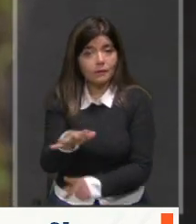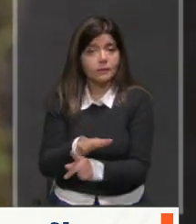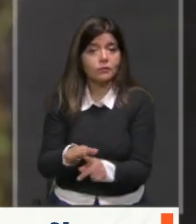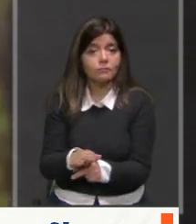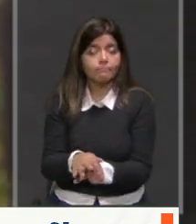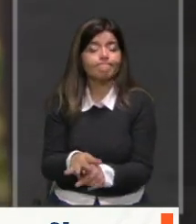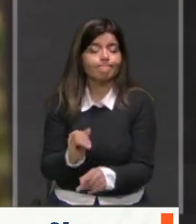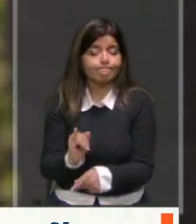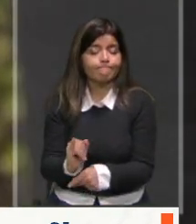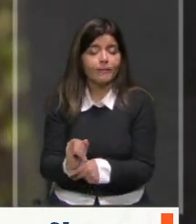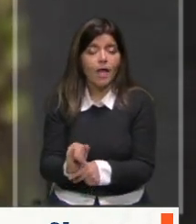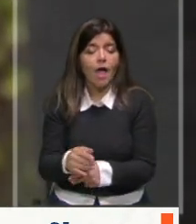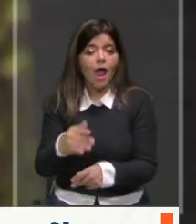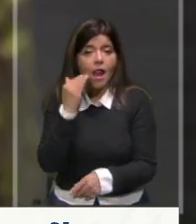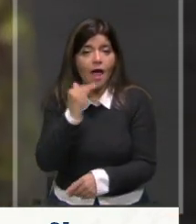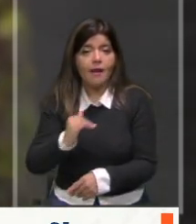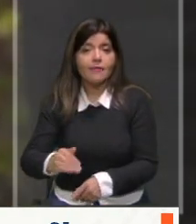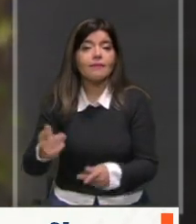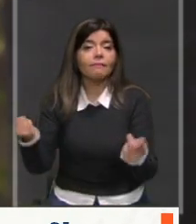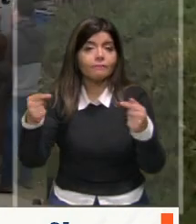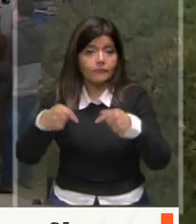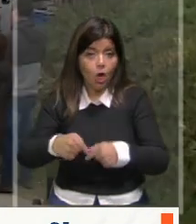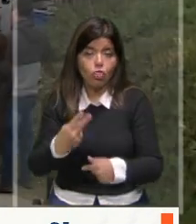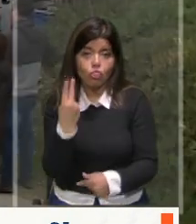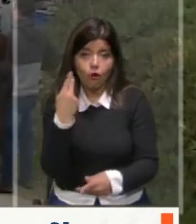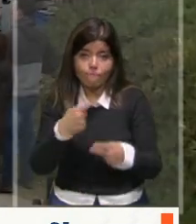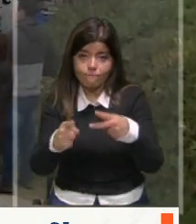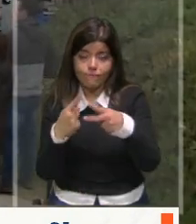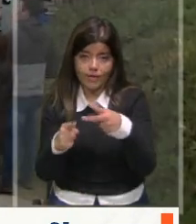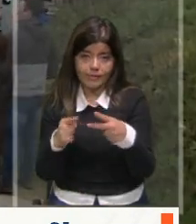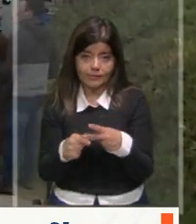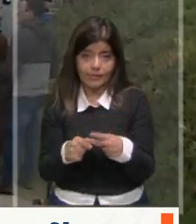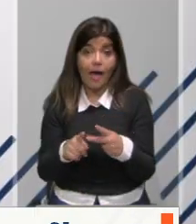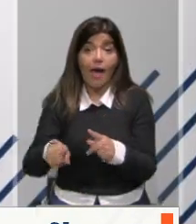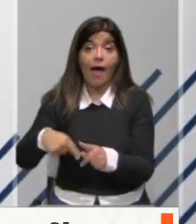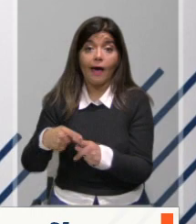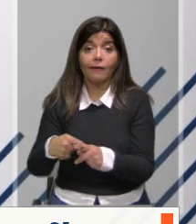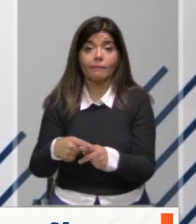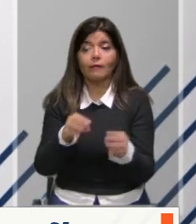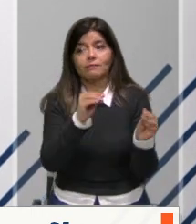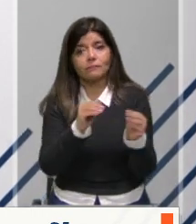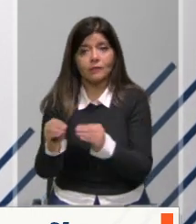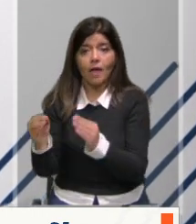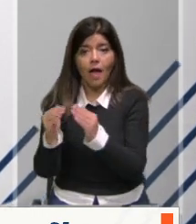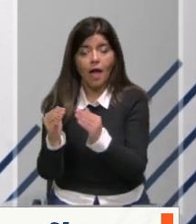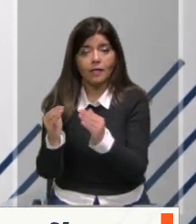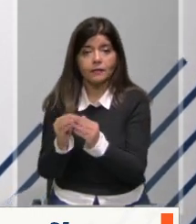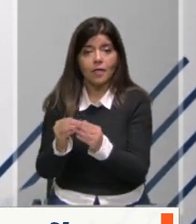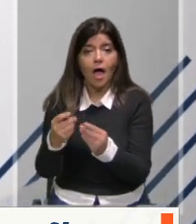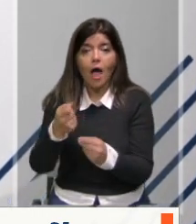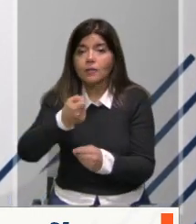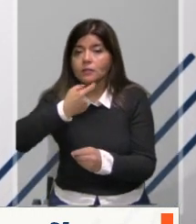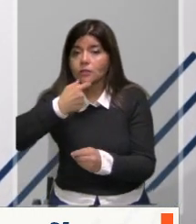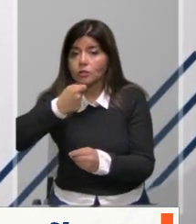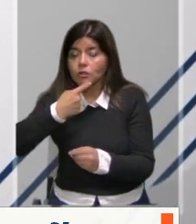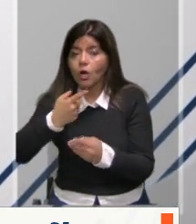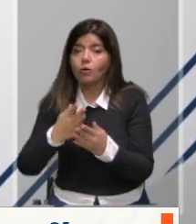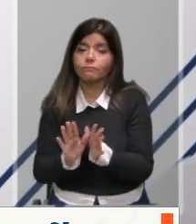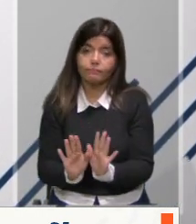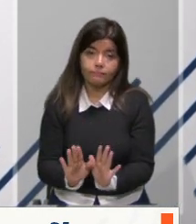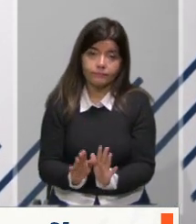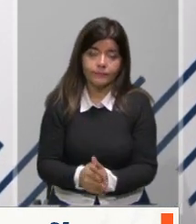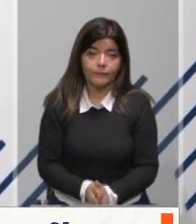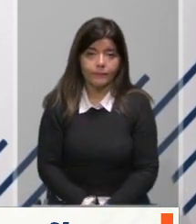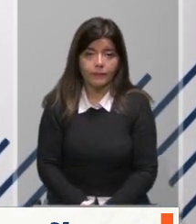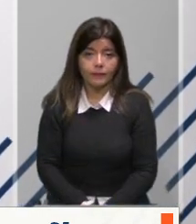que la menor fue atendida en 2 oportunidades y que además la enviaron a su domicilio con un tratamiento sintomático.